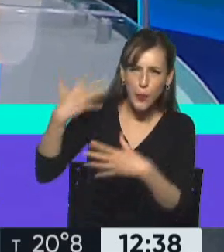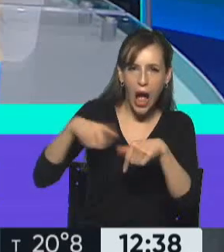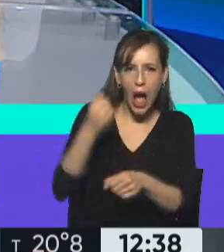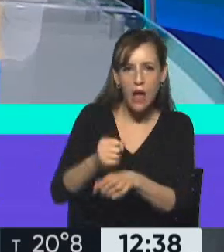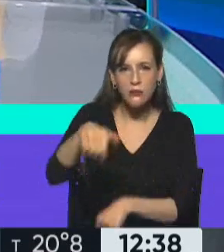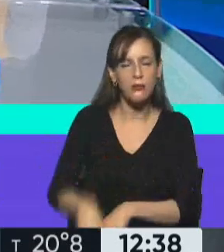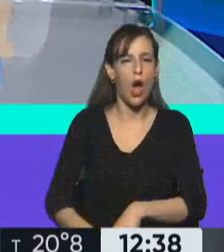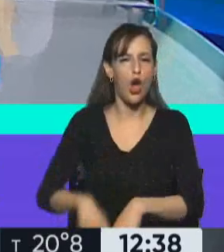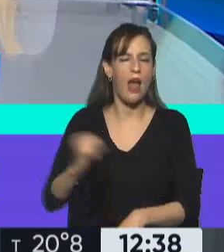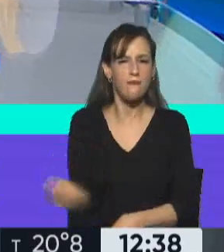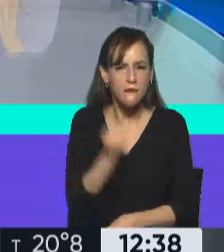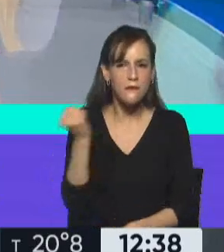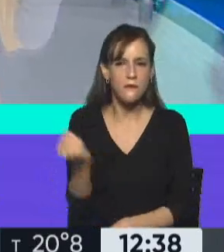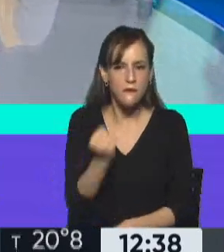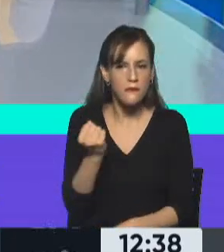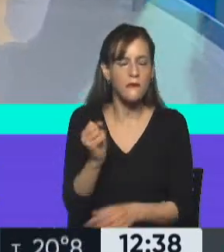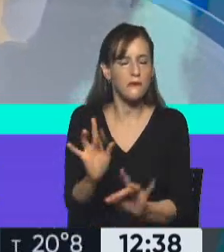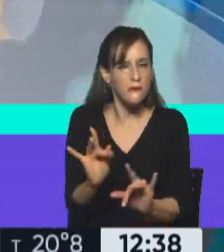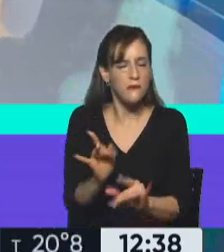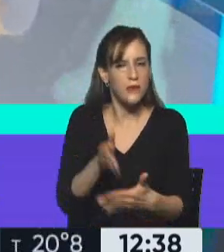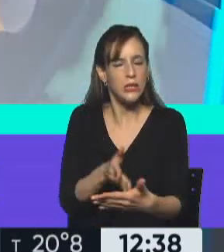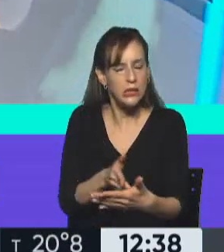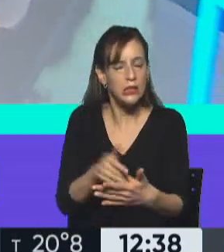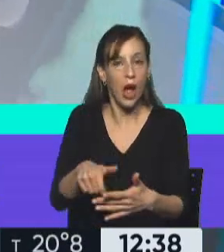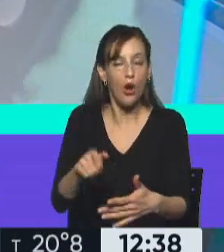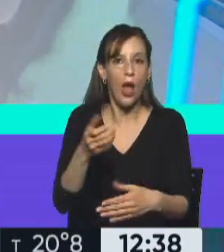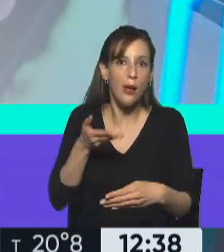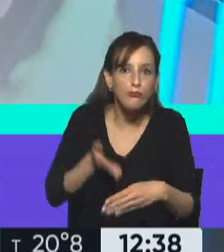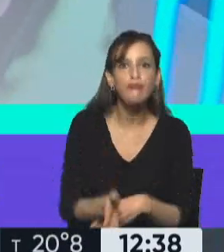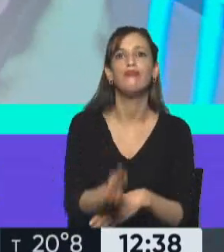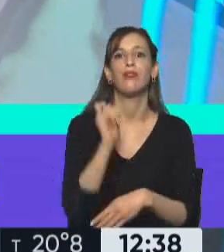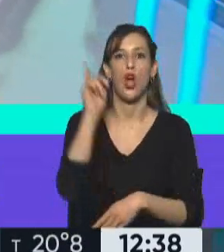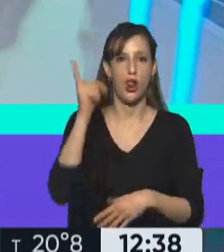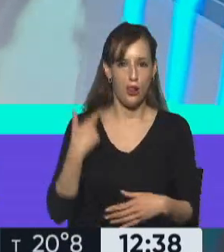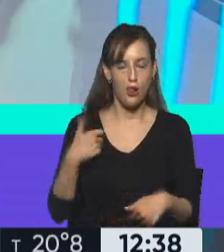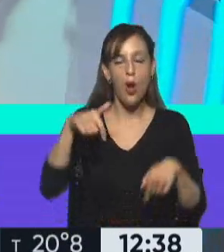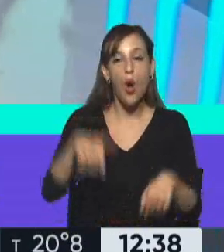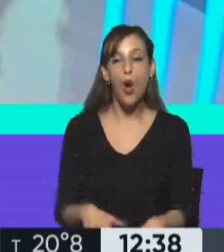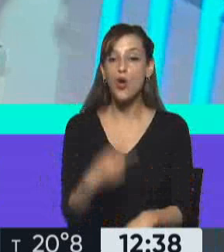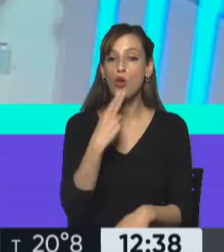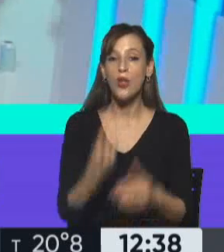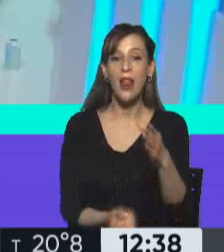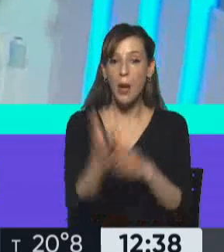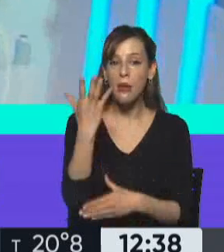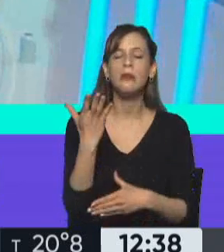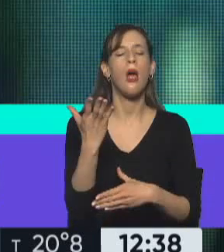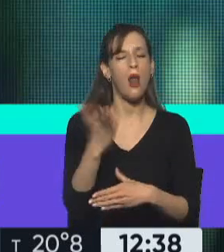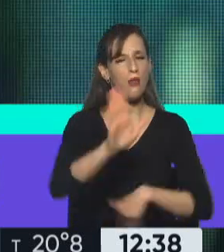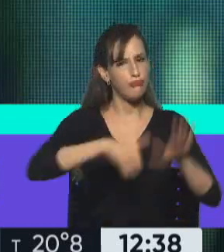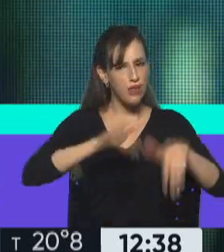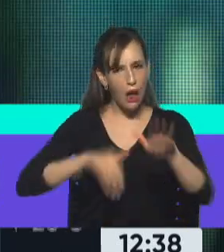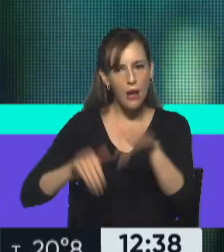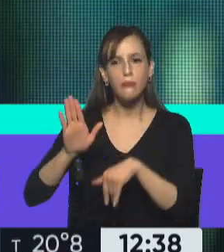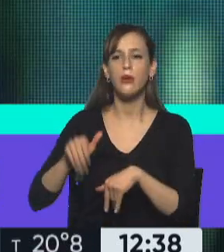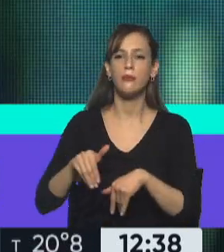la da la vuelta muchísimo y se estaba esperando esta convocatoria de hoy a las 11 de la mañana realmente